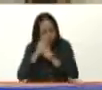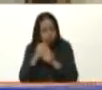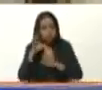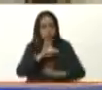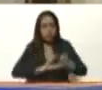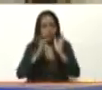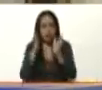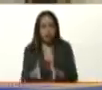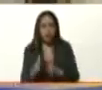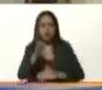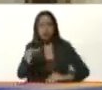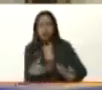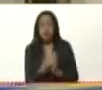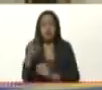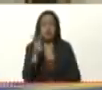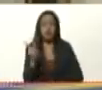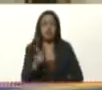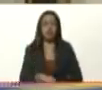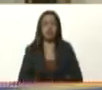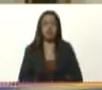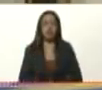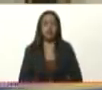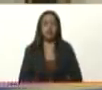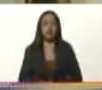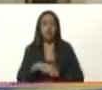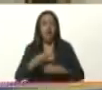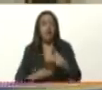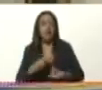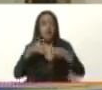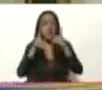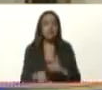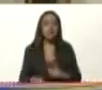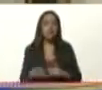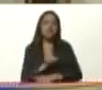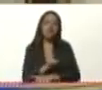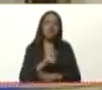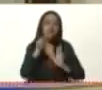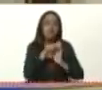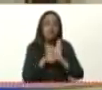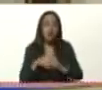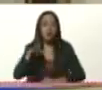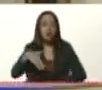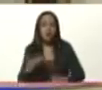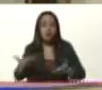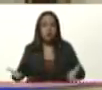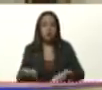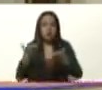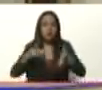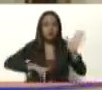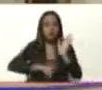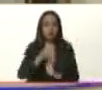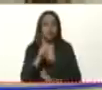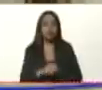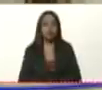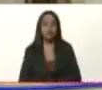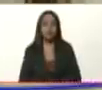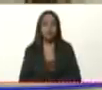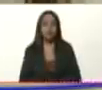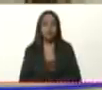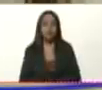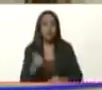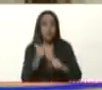del país, todos. Estamos tomando decisiones y medidas para seguir incrementando con